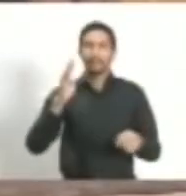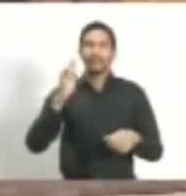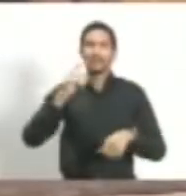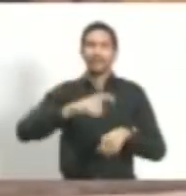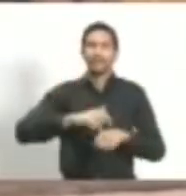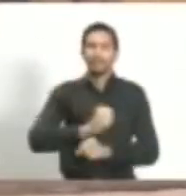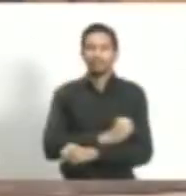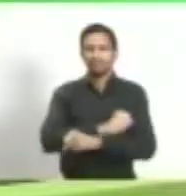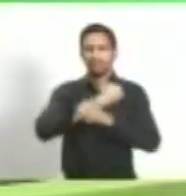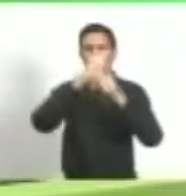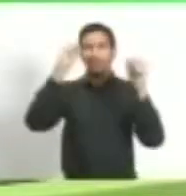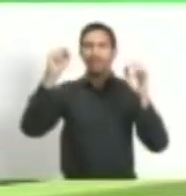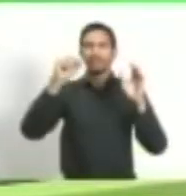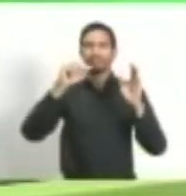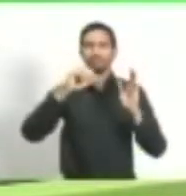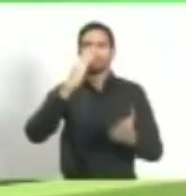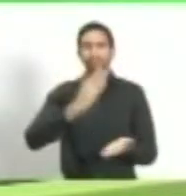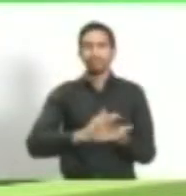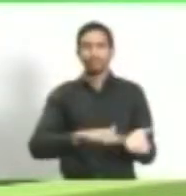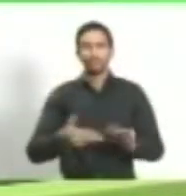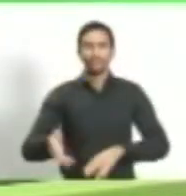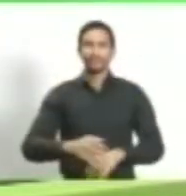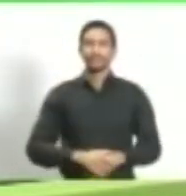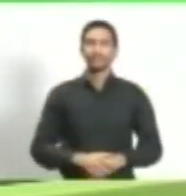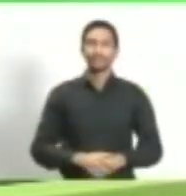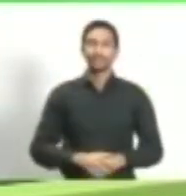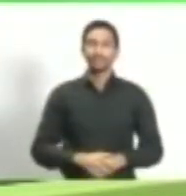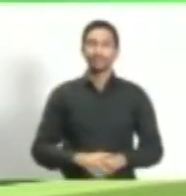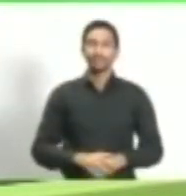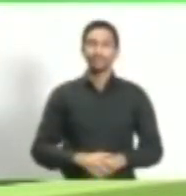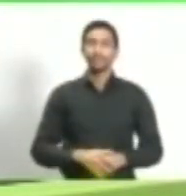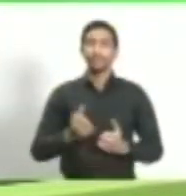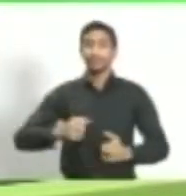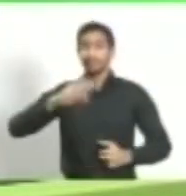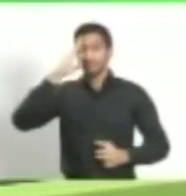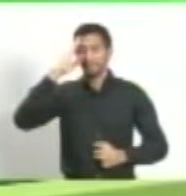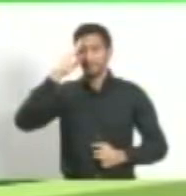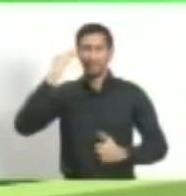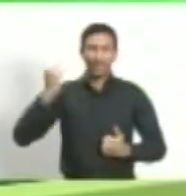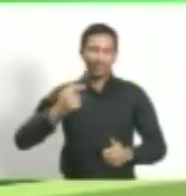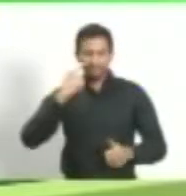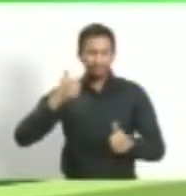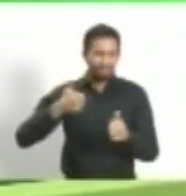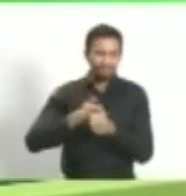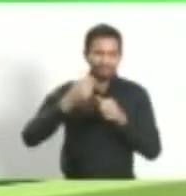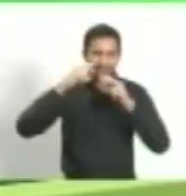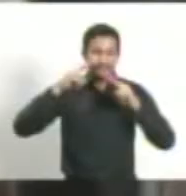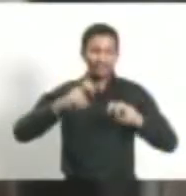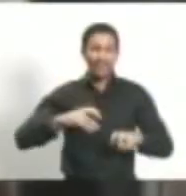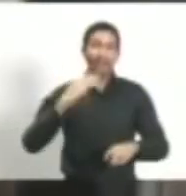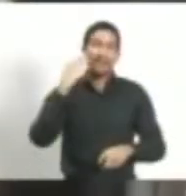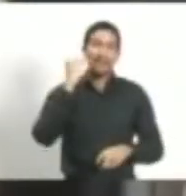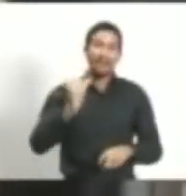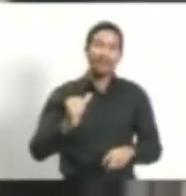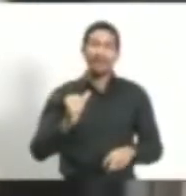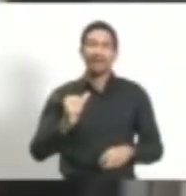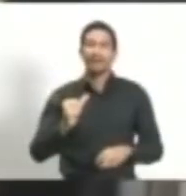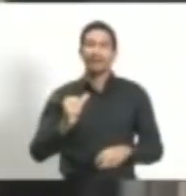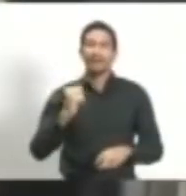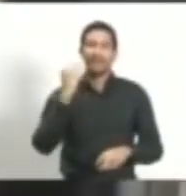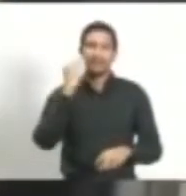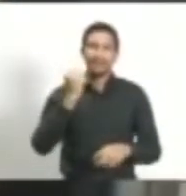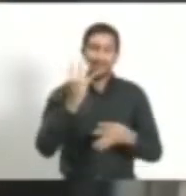hoy. Y las autoridades están tras la pista de una reclusa de la cárcel El Buen Pastor que se fugó el día anterior. La